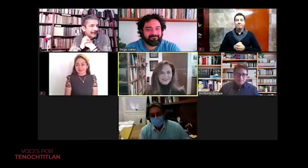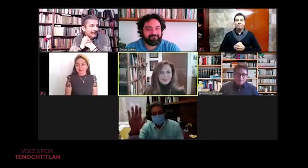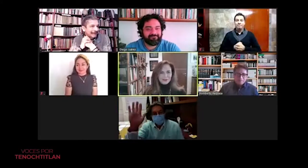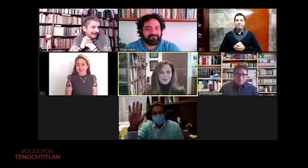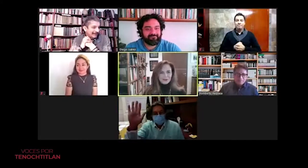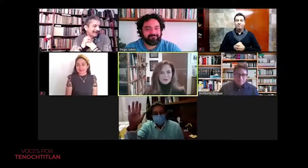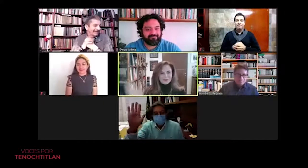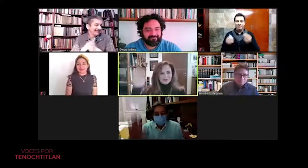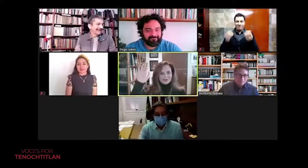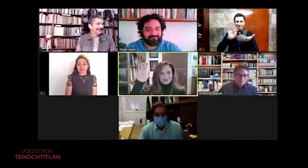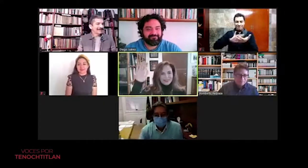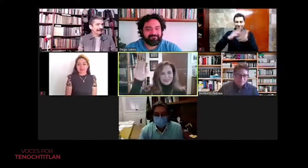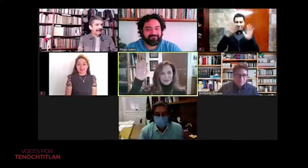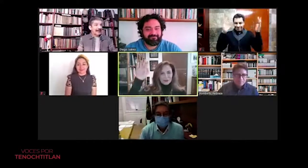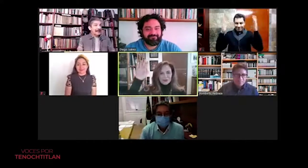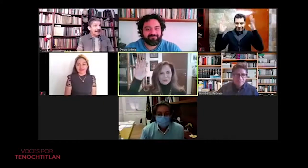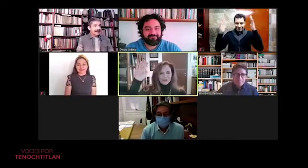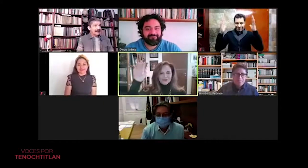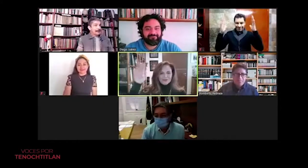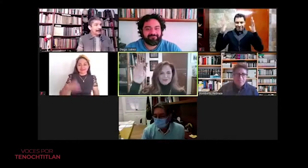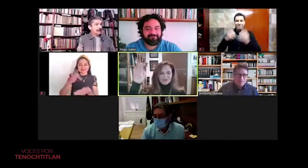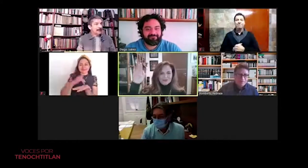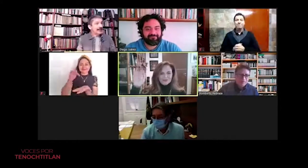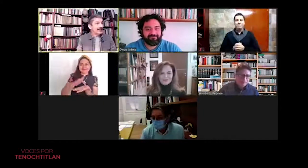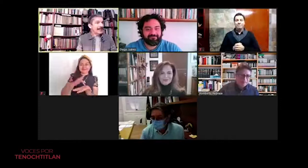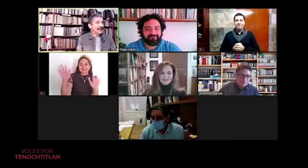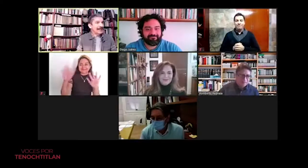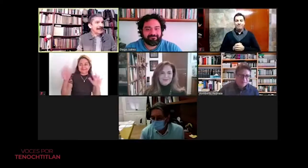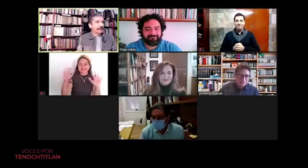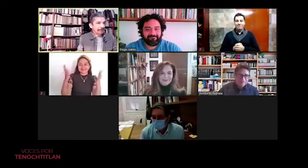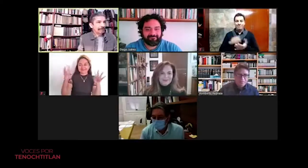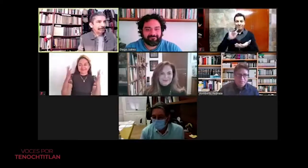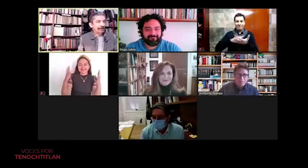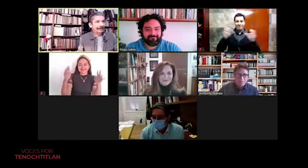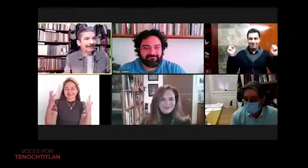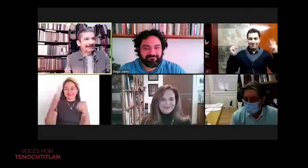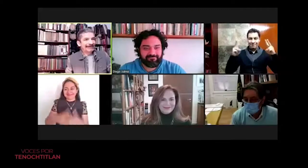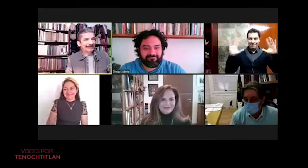Muchas gracias a todos. Hasta pronto. A ustedes, gracias.